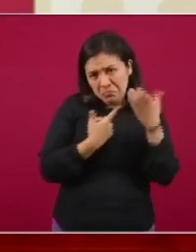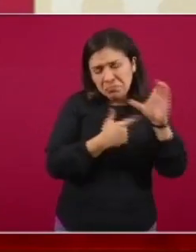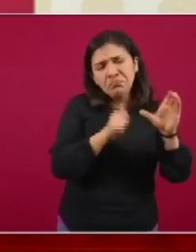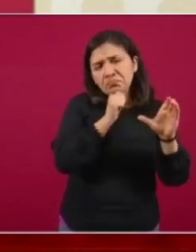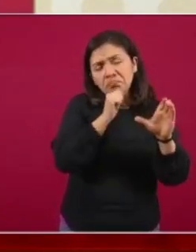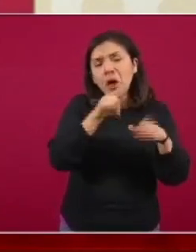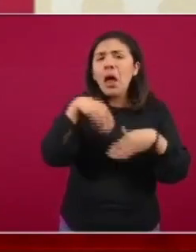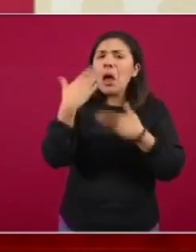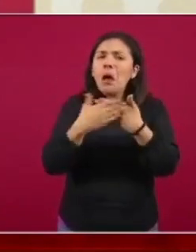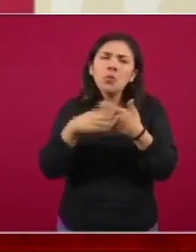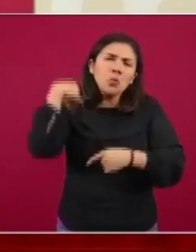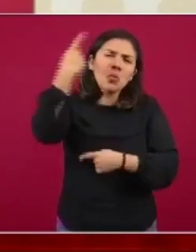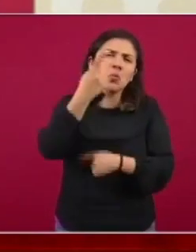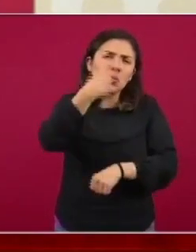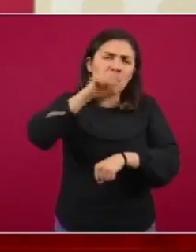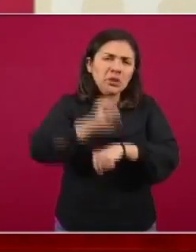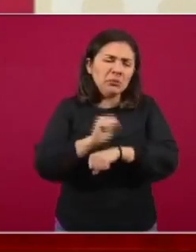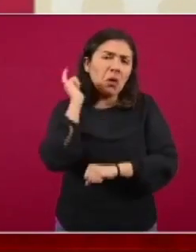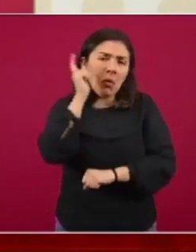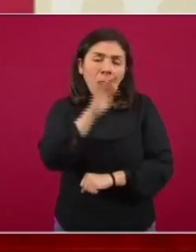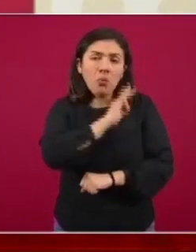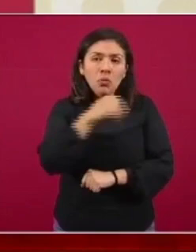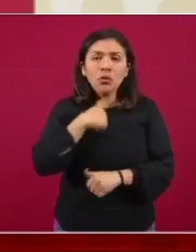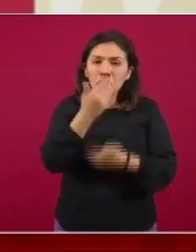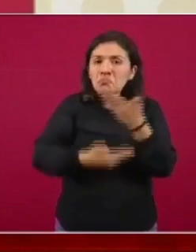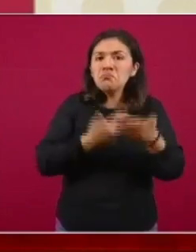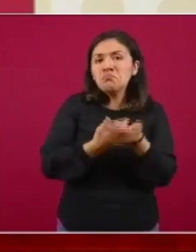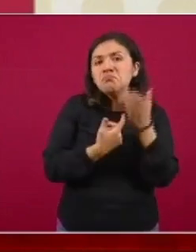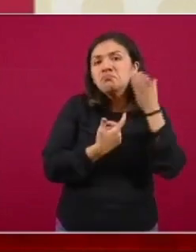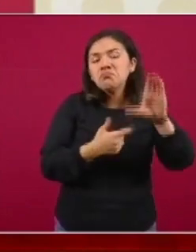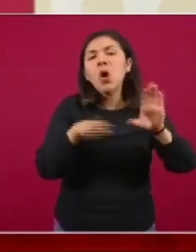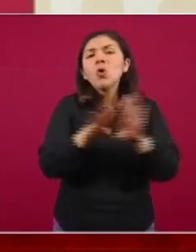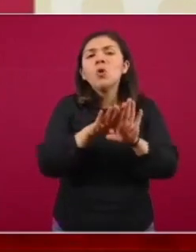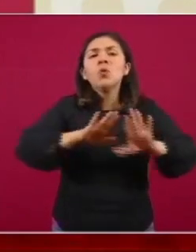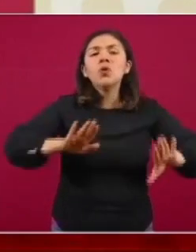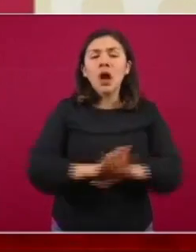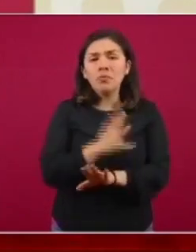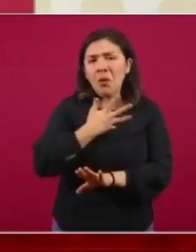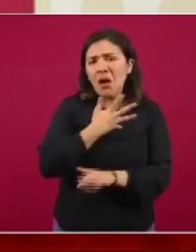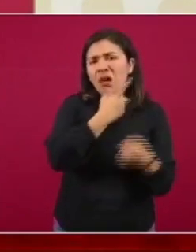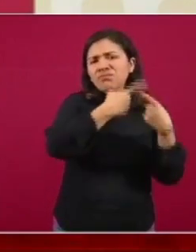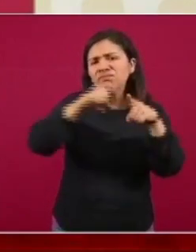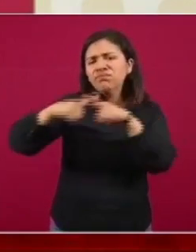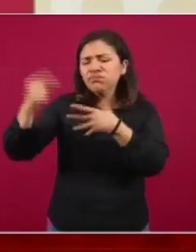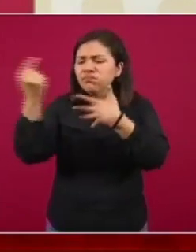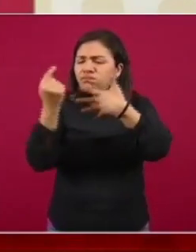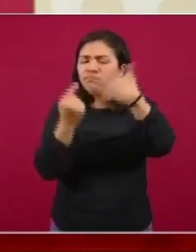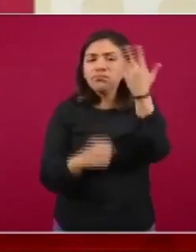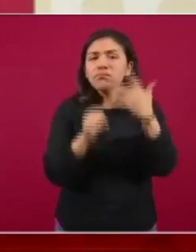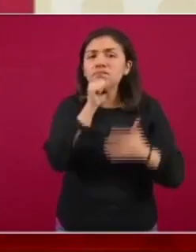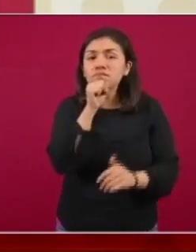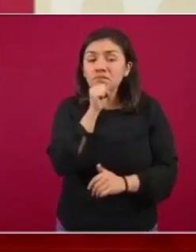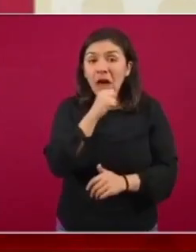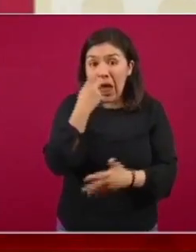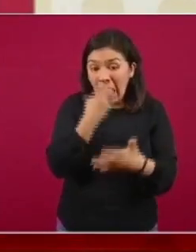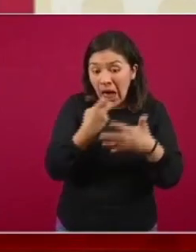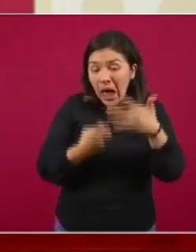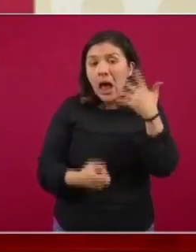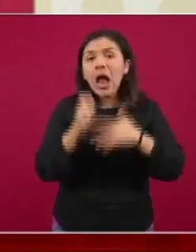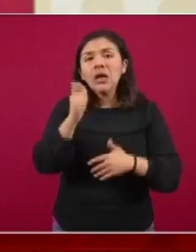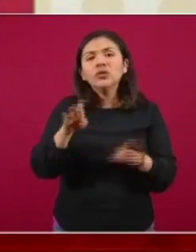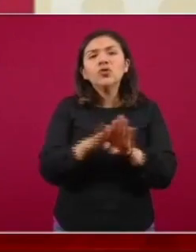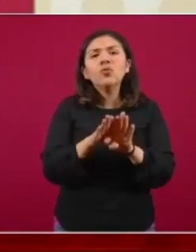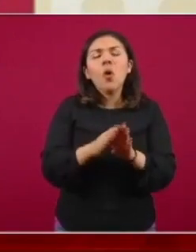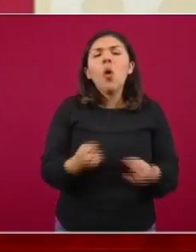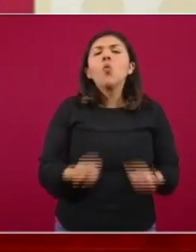espero que en la semana tengamos momento para presentar la actualización. Tenemos una serie de indicadores. Muchos de estos indicadores es cuántas